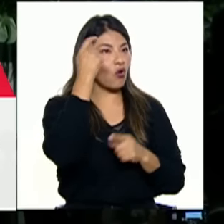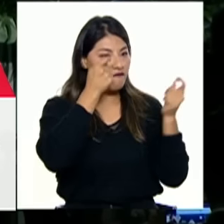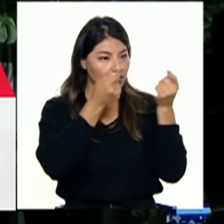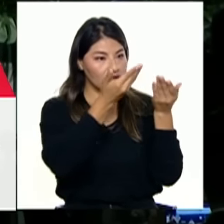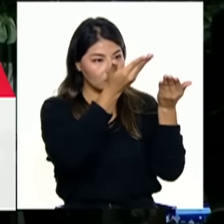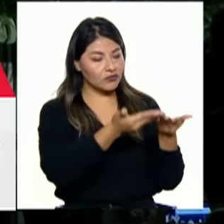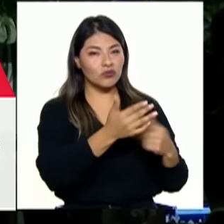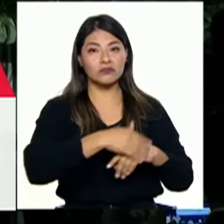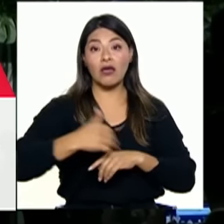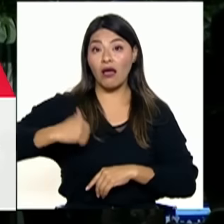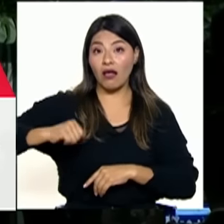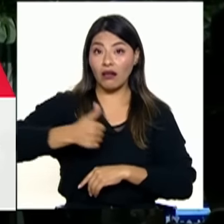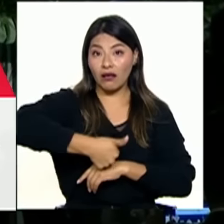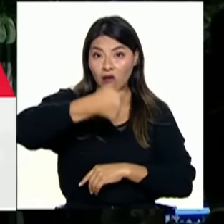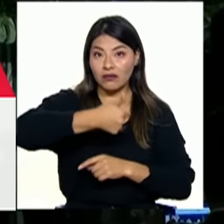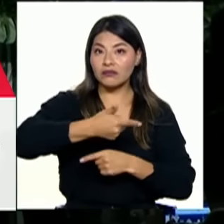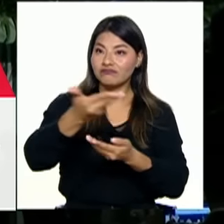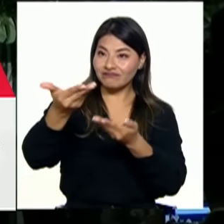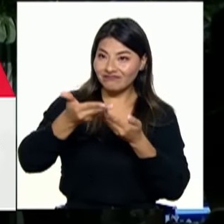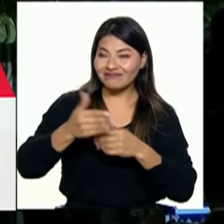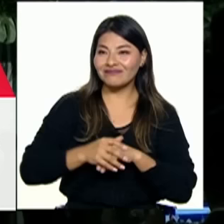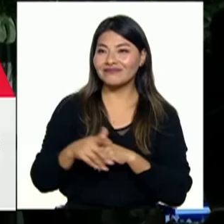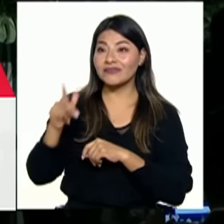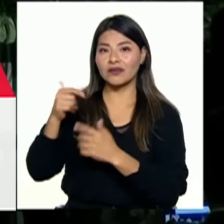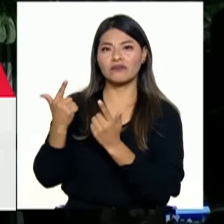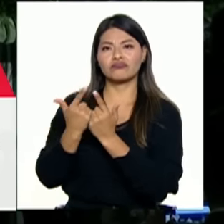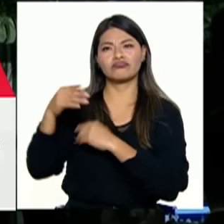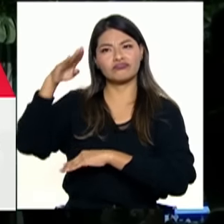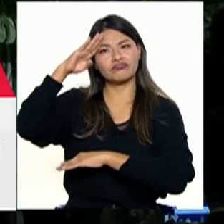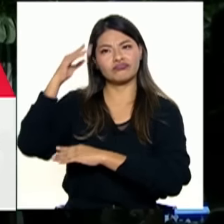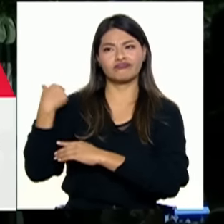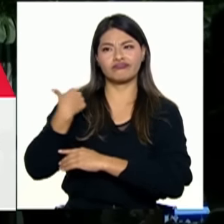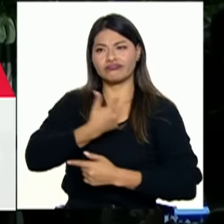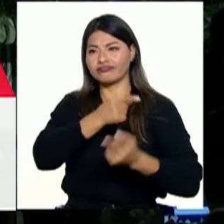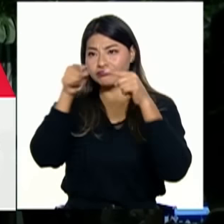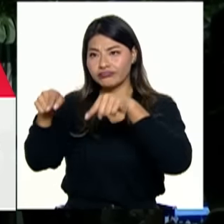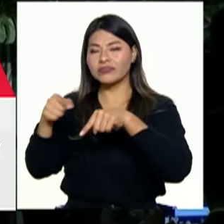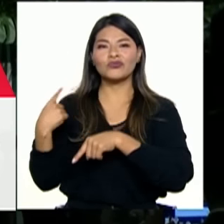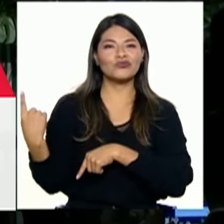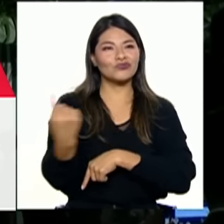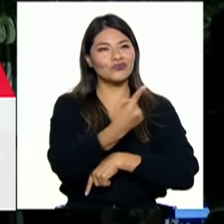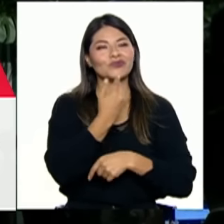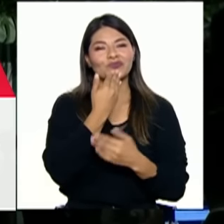señores alcaldes, representantes de las Fuerzas Armadas, buenas noches con todos.